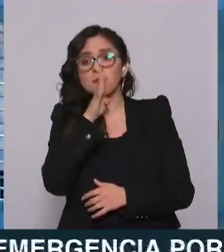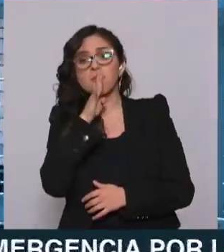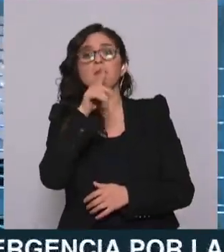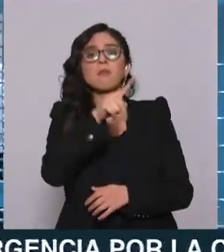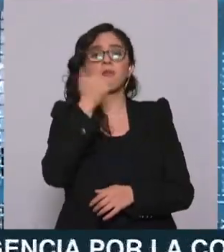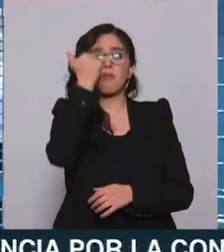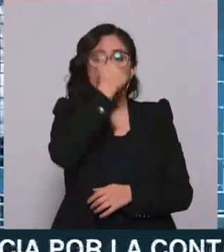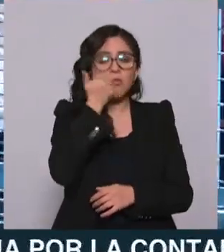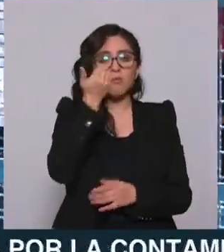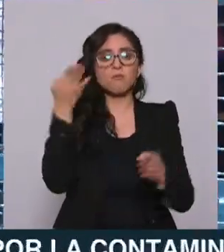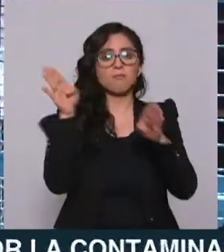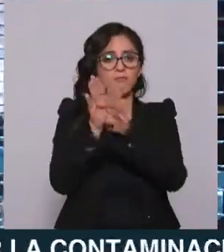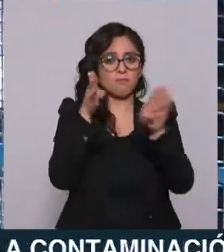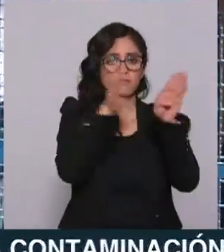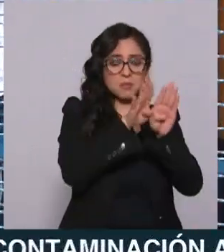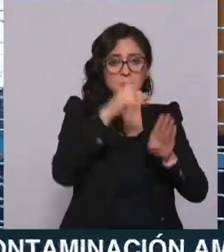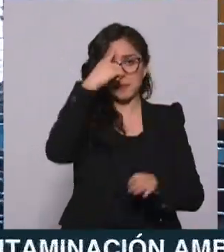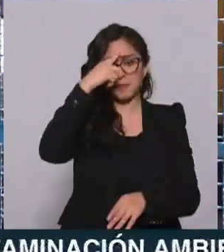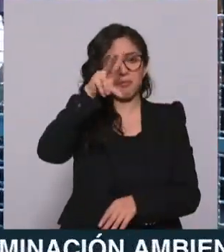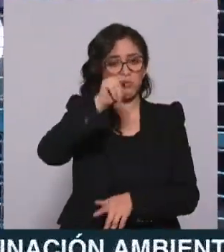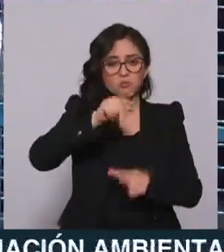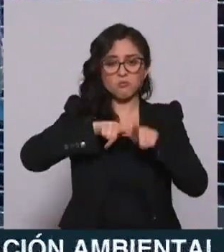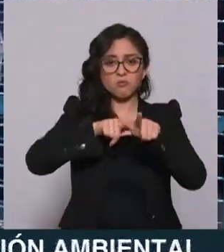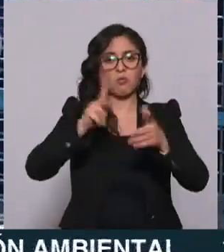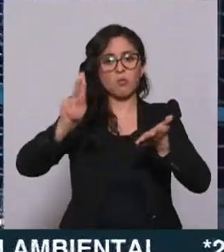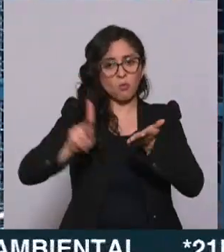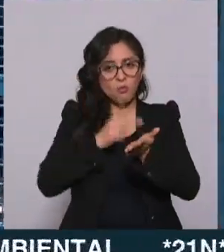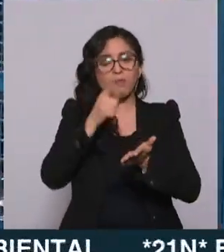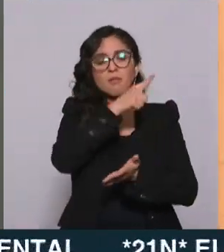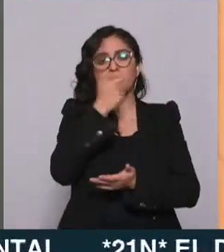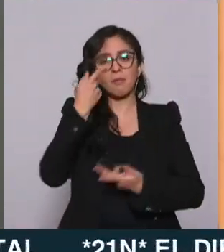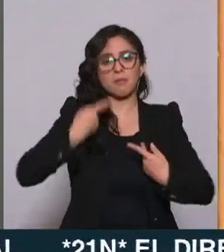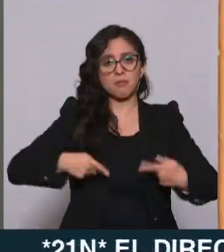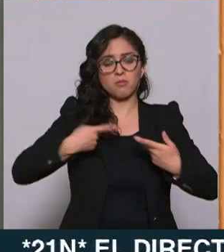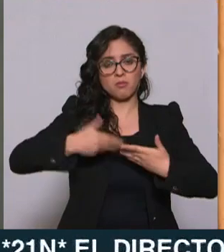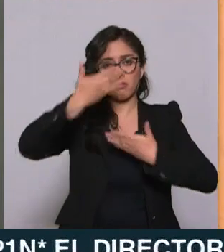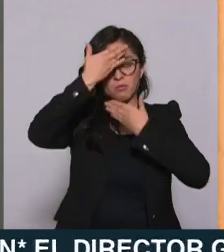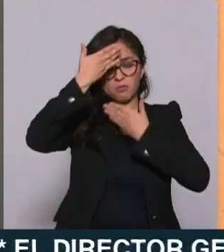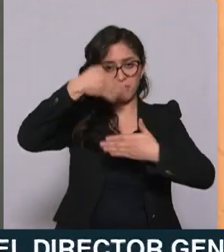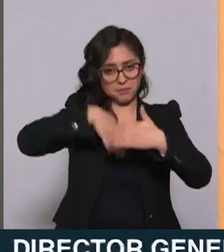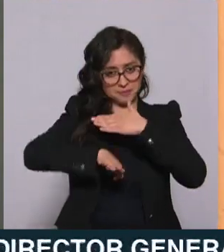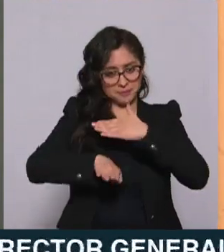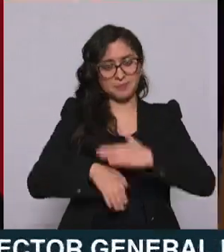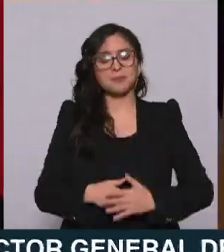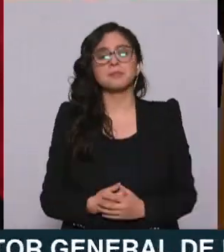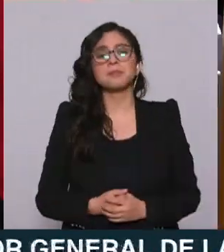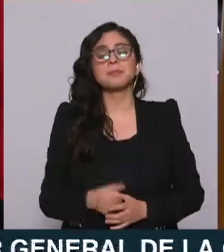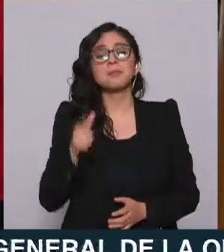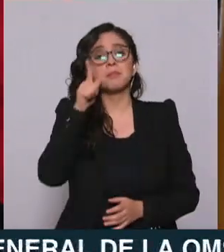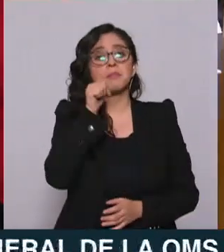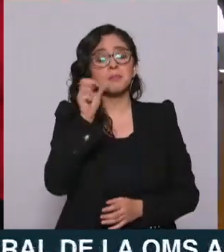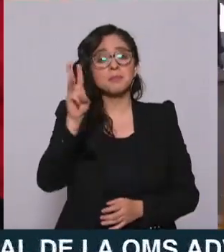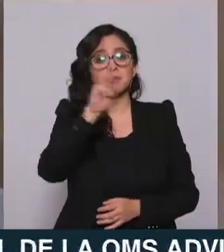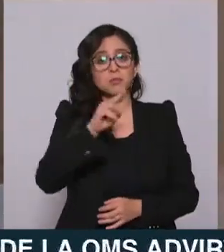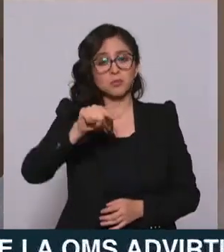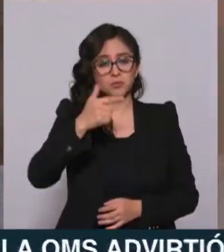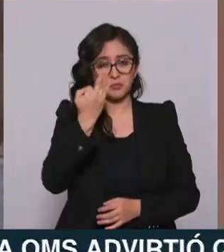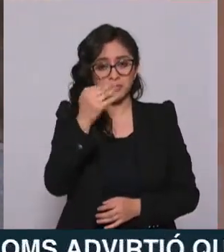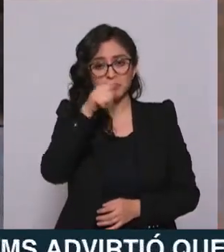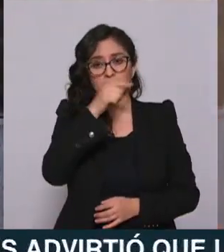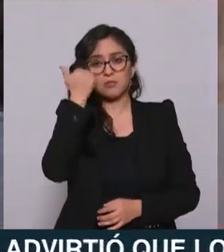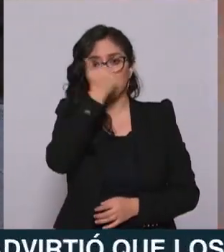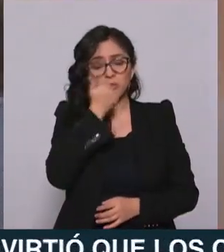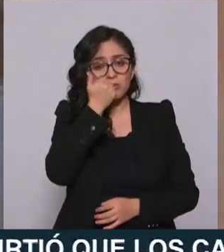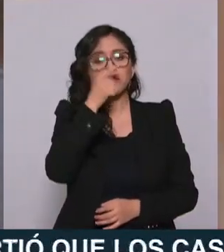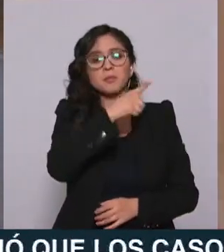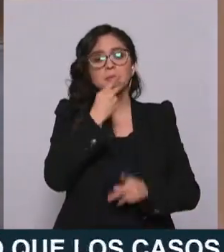así evitar que una vez más las instalaciones sean retomadas. Mañana miércoles 12 de febrero, los alumnos de la Prepa 8 podrán